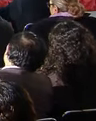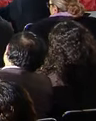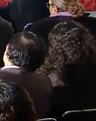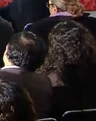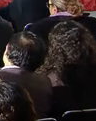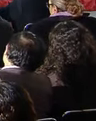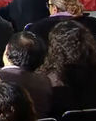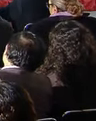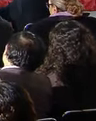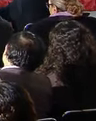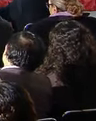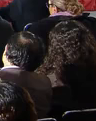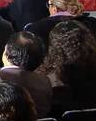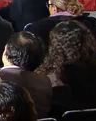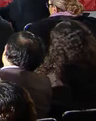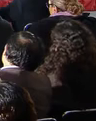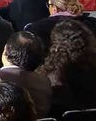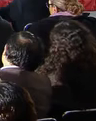Maya.